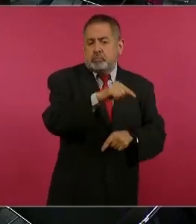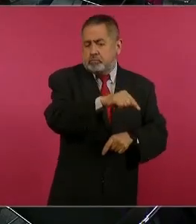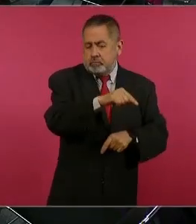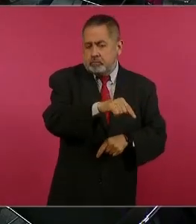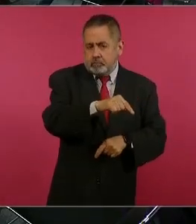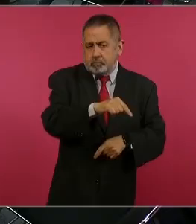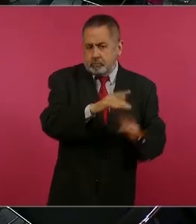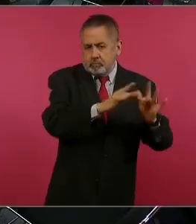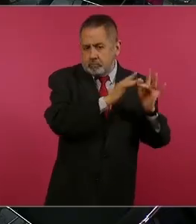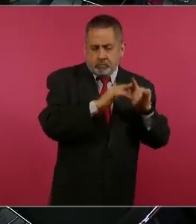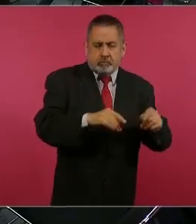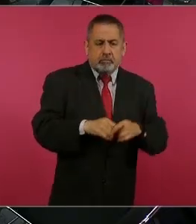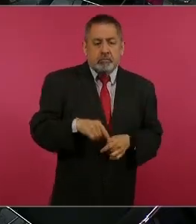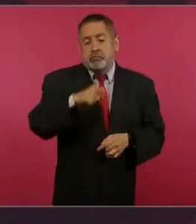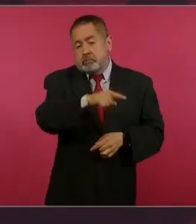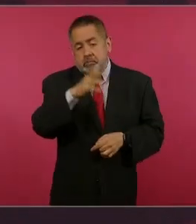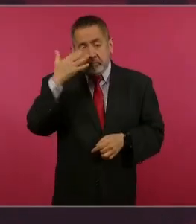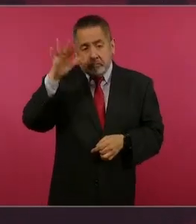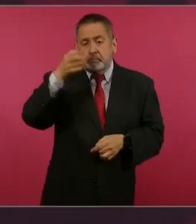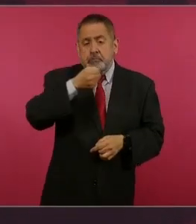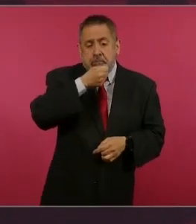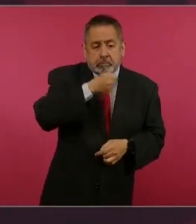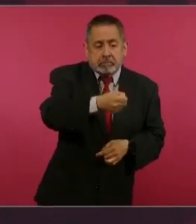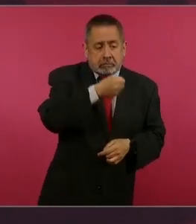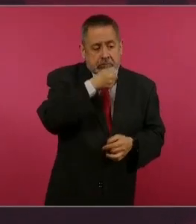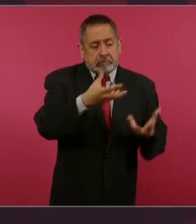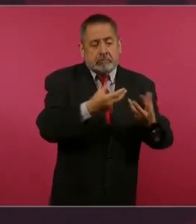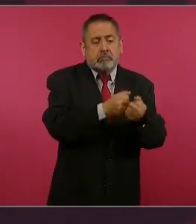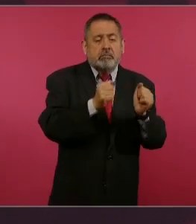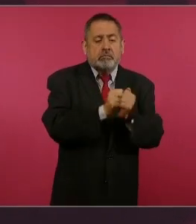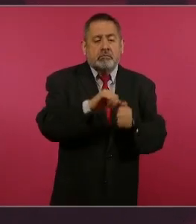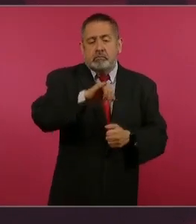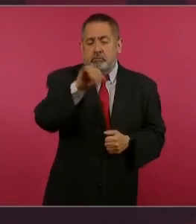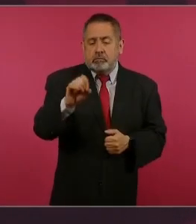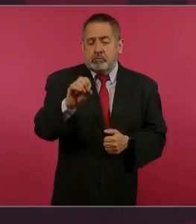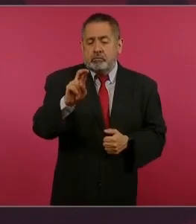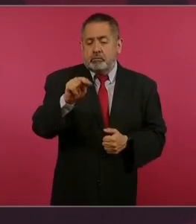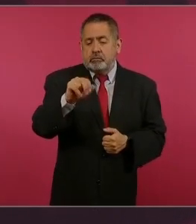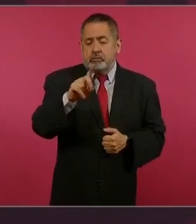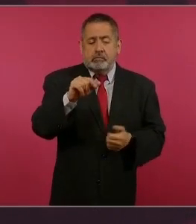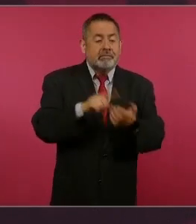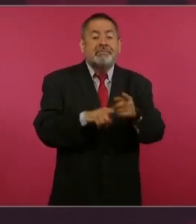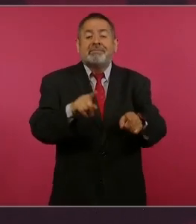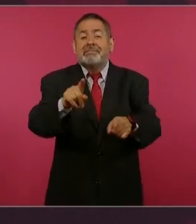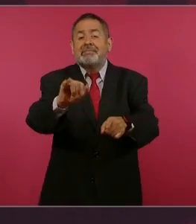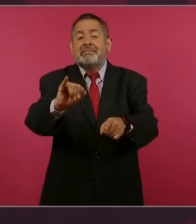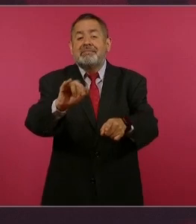Era reportero estrella de La Jornada, Iriar.